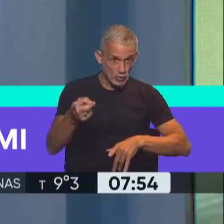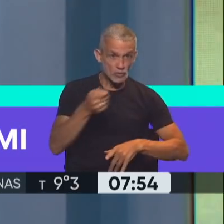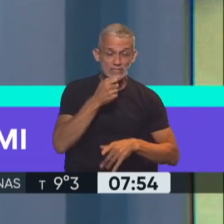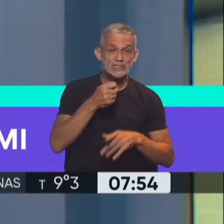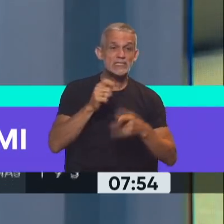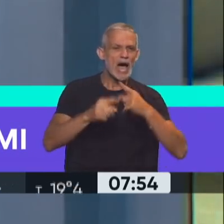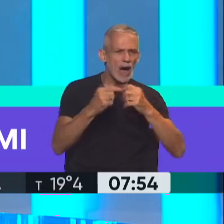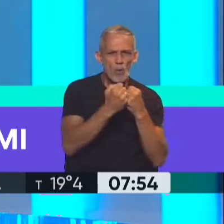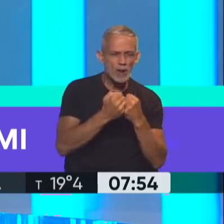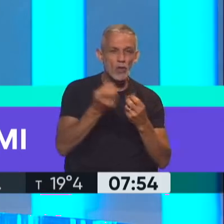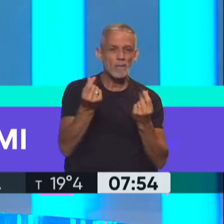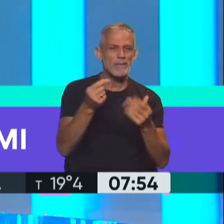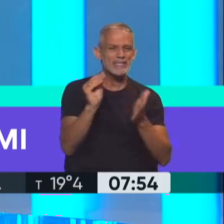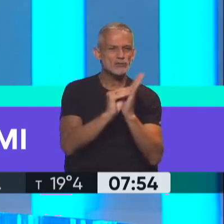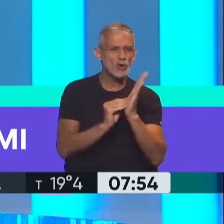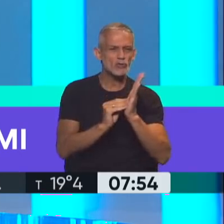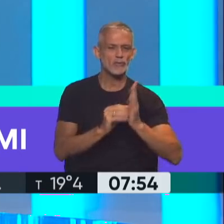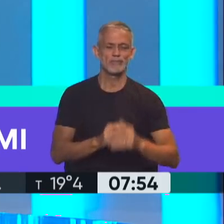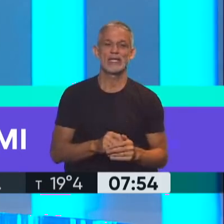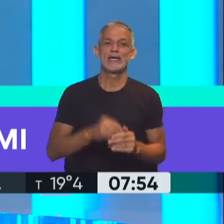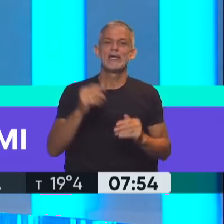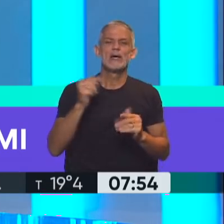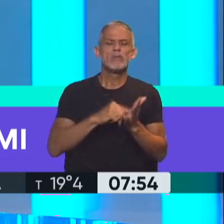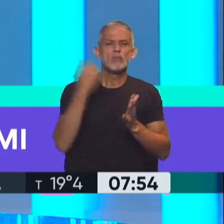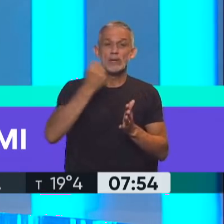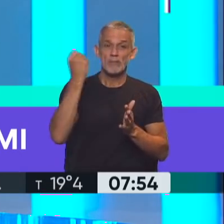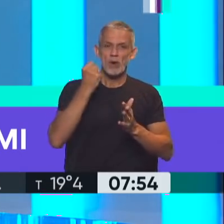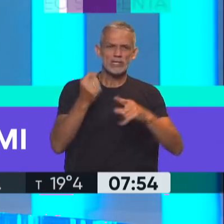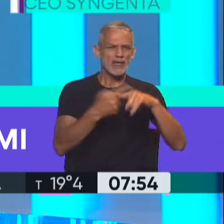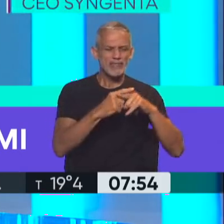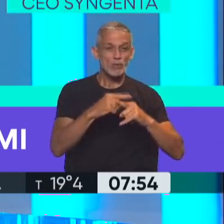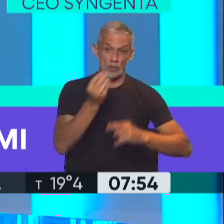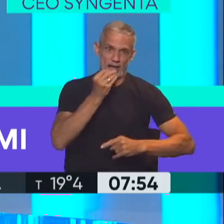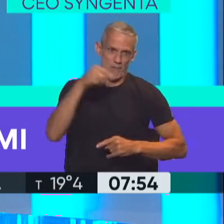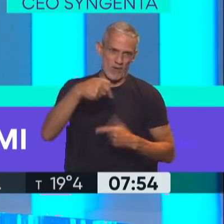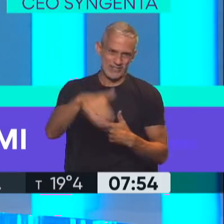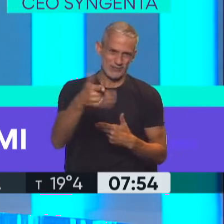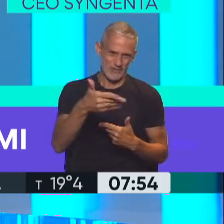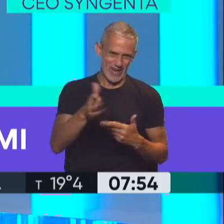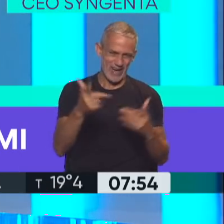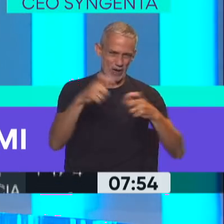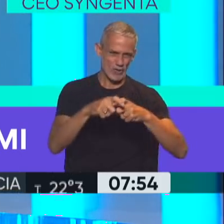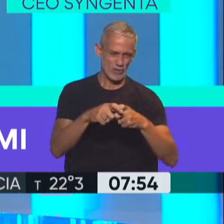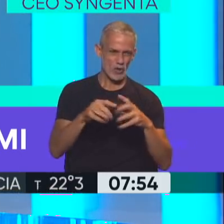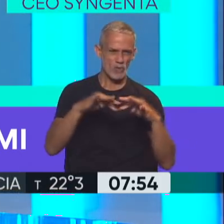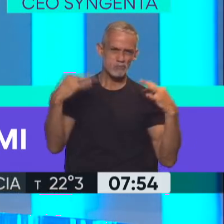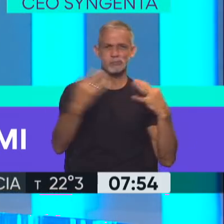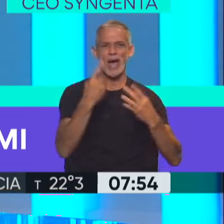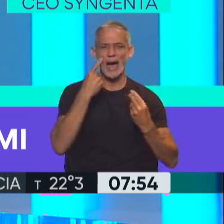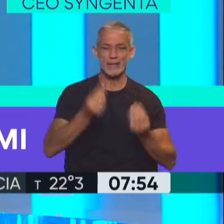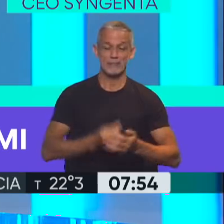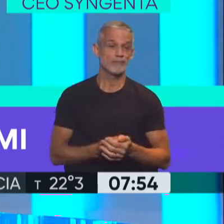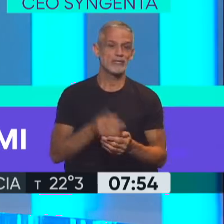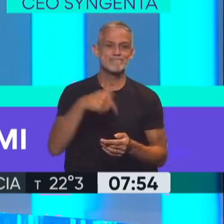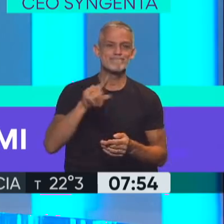de precios una de las cosas importantes que sería interesante discutir en el almuerzo de hoy que es algo en lo que no hemos